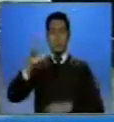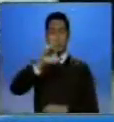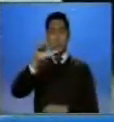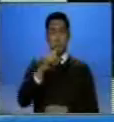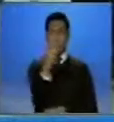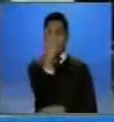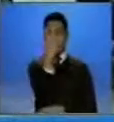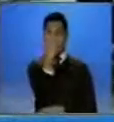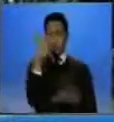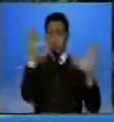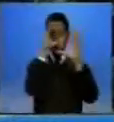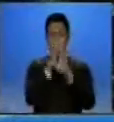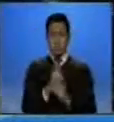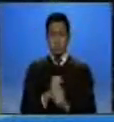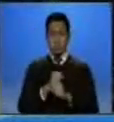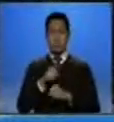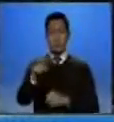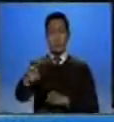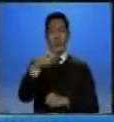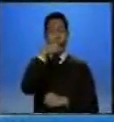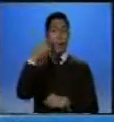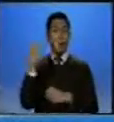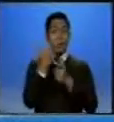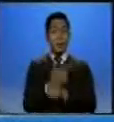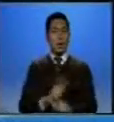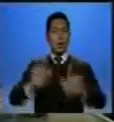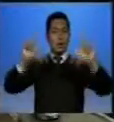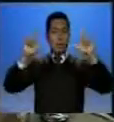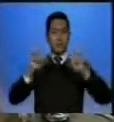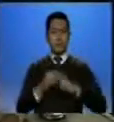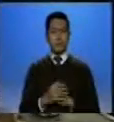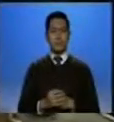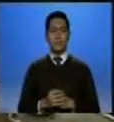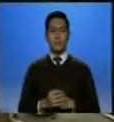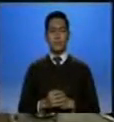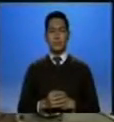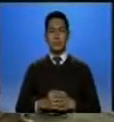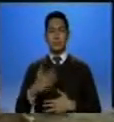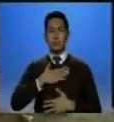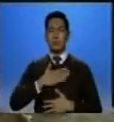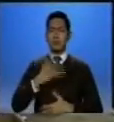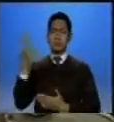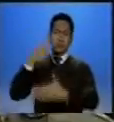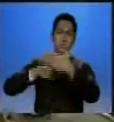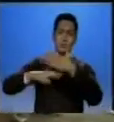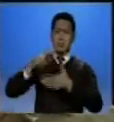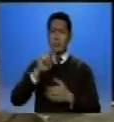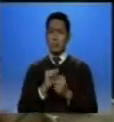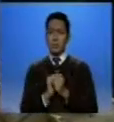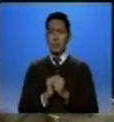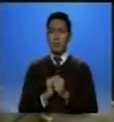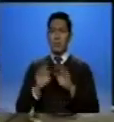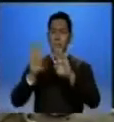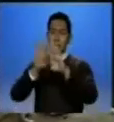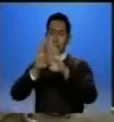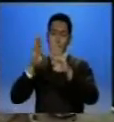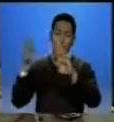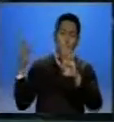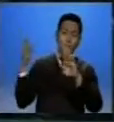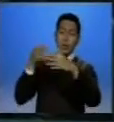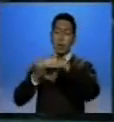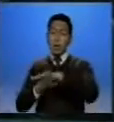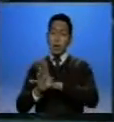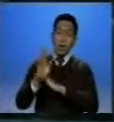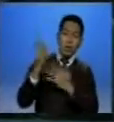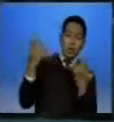Fabio Guzmán recuperó la libertad. Es mi hija la que abre esta puerta de tener yo mi libertad ahora en este momento.